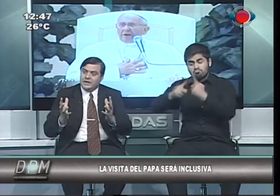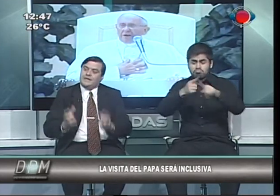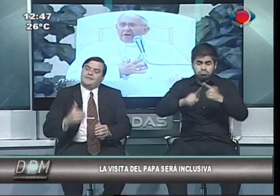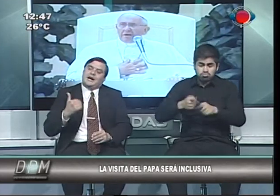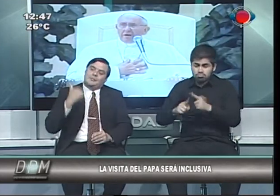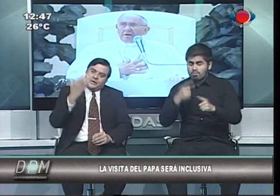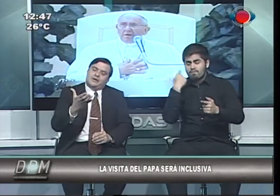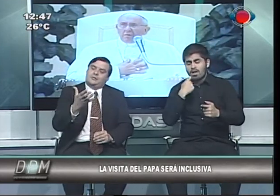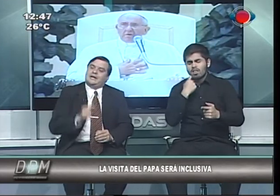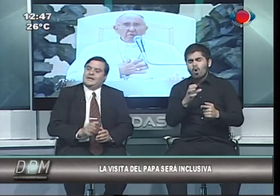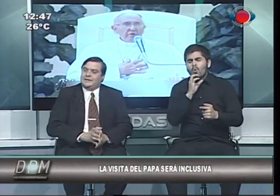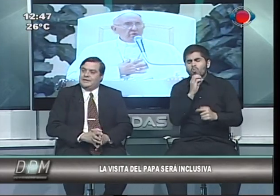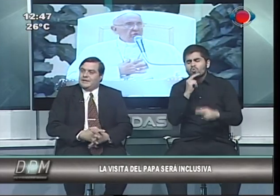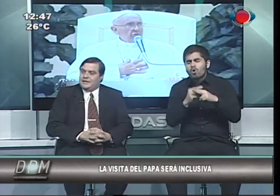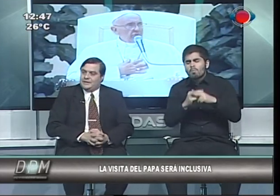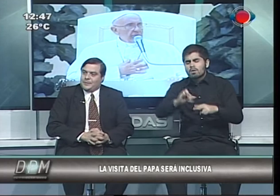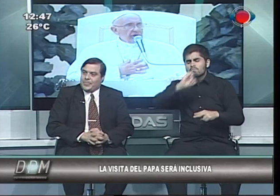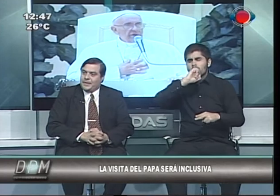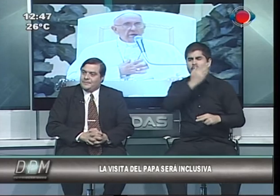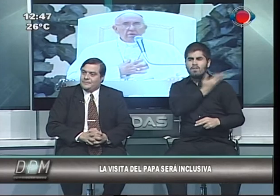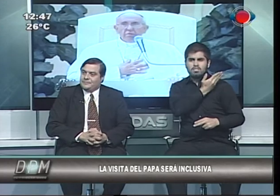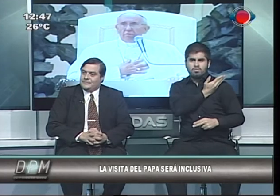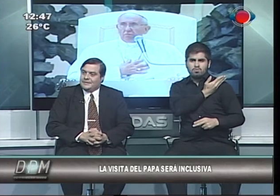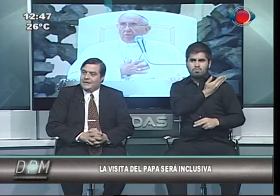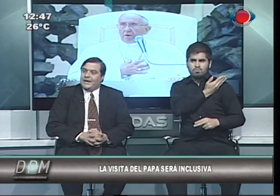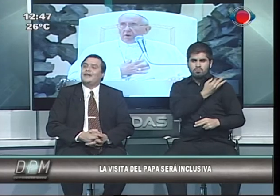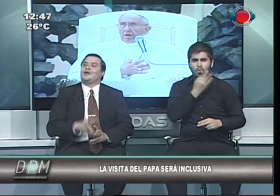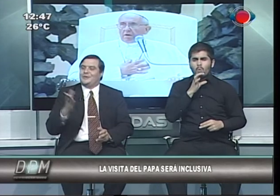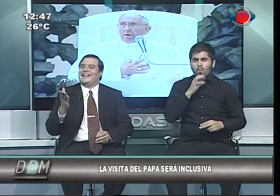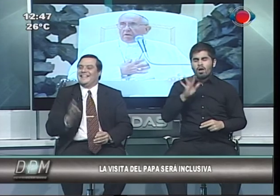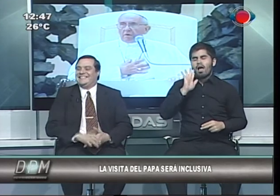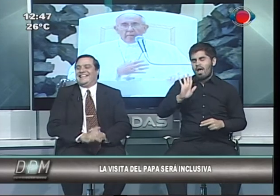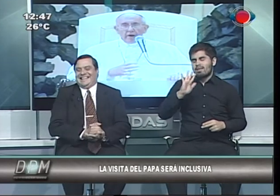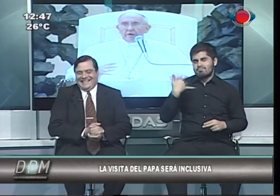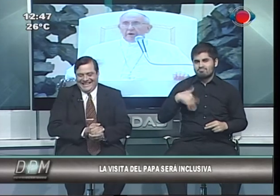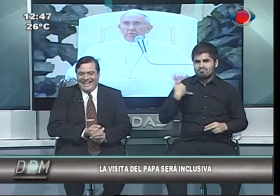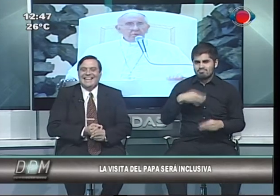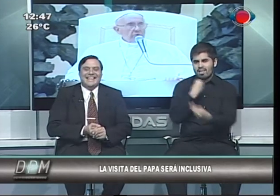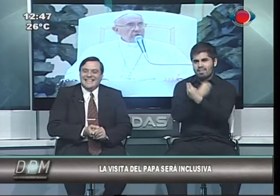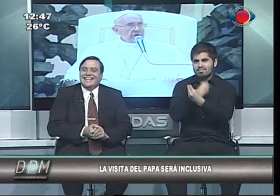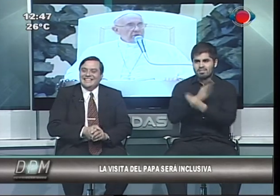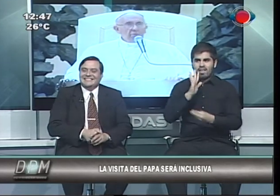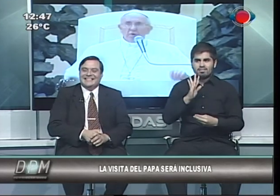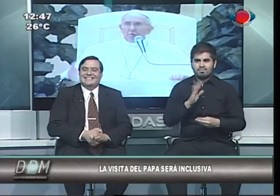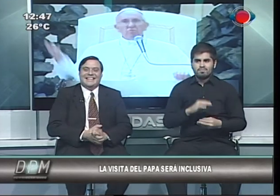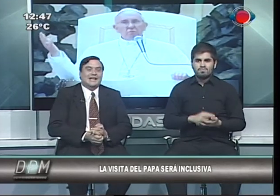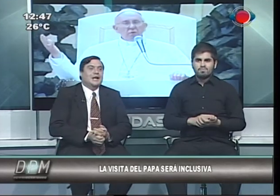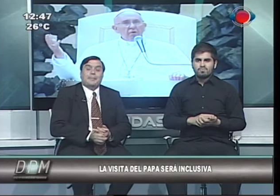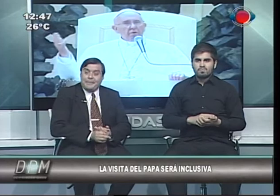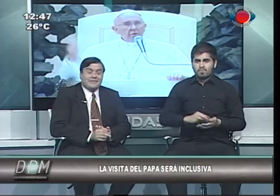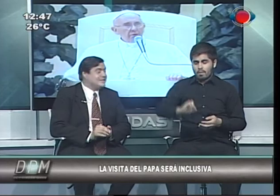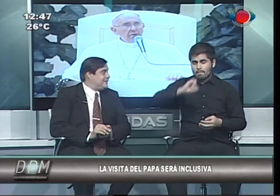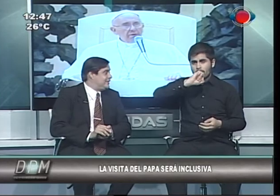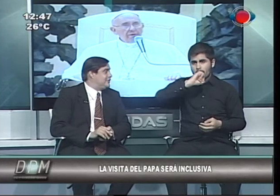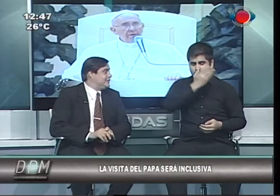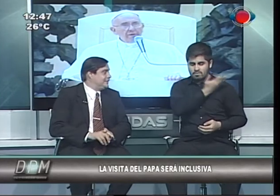reunir y va a poner una característica. ¿Cómo es César? O sea, esto es un argentinismo. Esto es un argentinismo. César, ¿cómo es Santo Padre? Exactamente, el